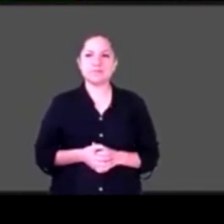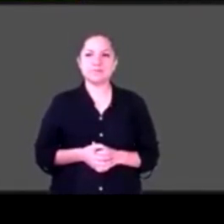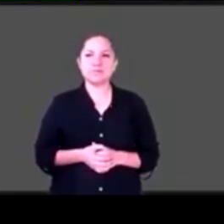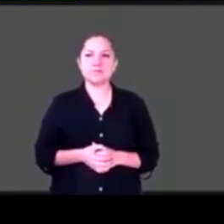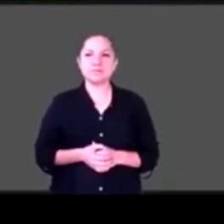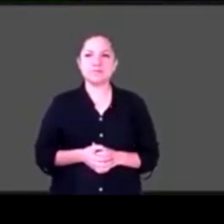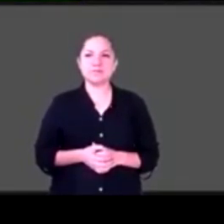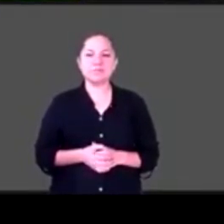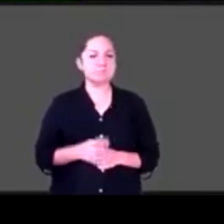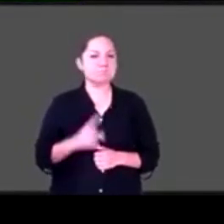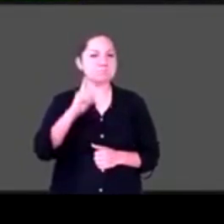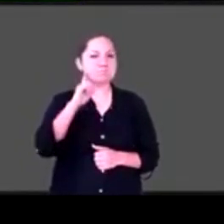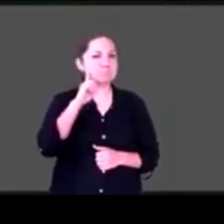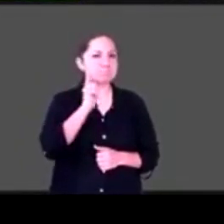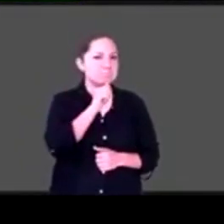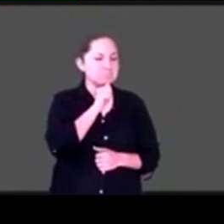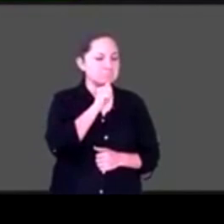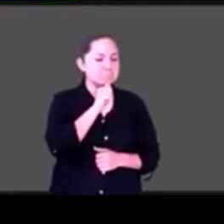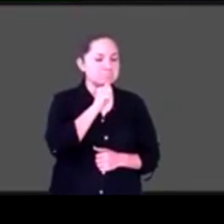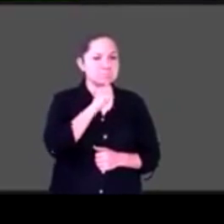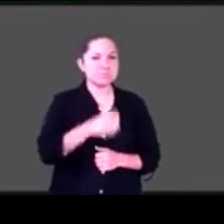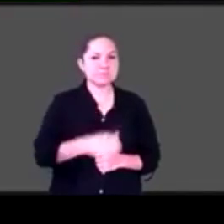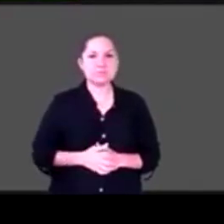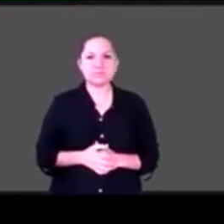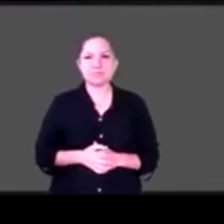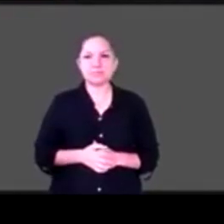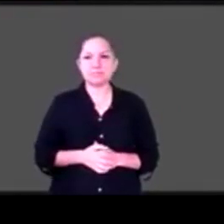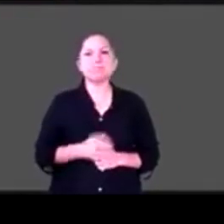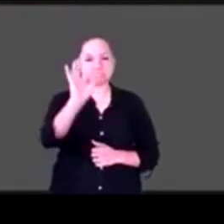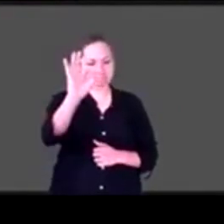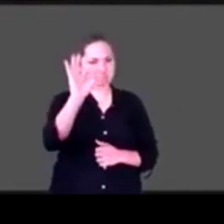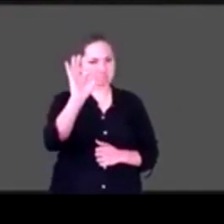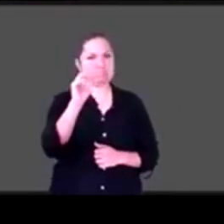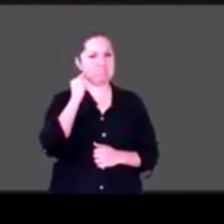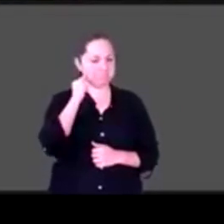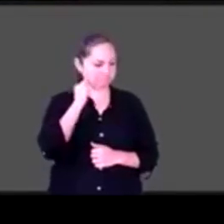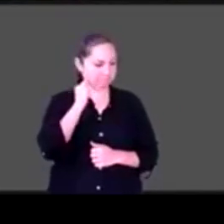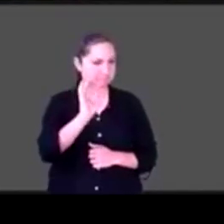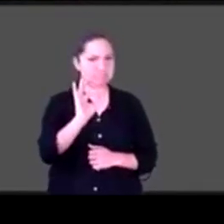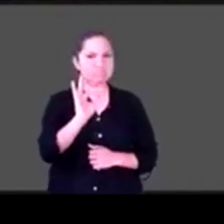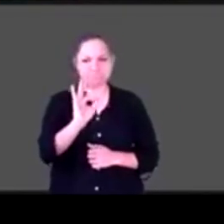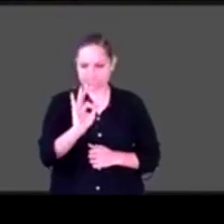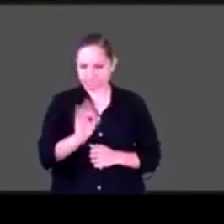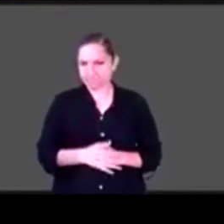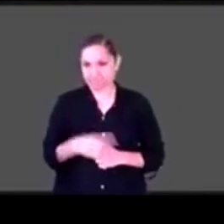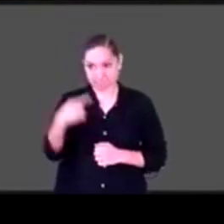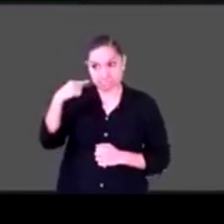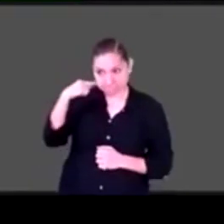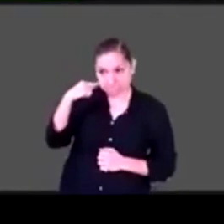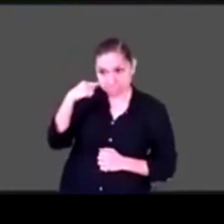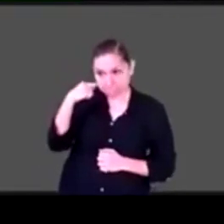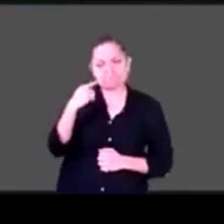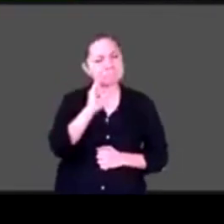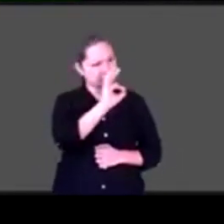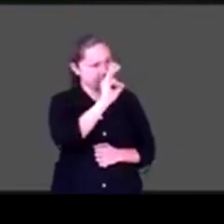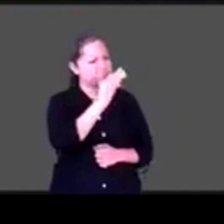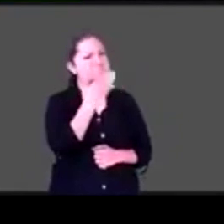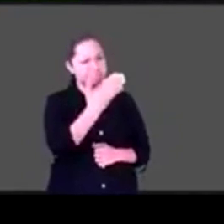No te escuchamos todavía. Ahí está. Ahí está, ahí estoy. Ya me escuchan, ¿verdad? Sí, adelante.